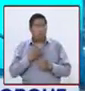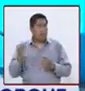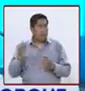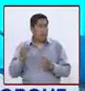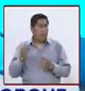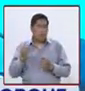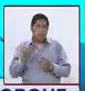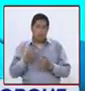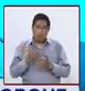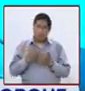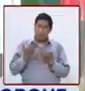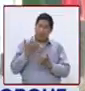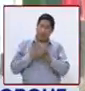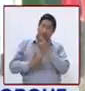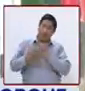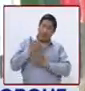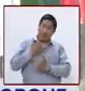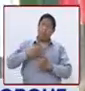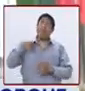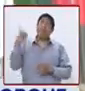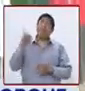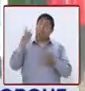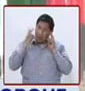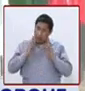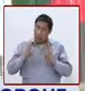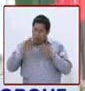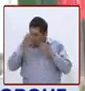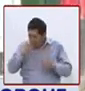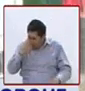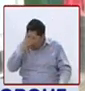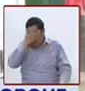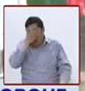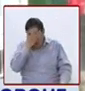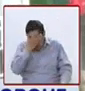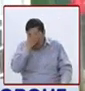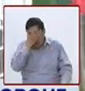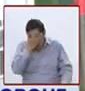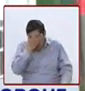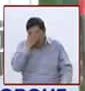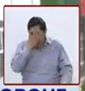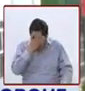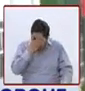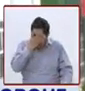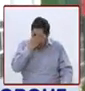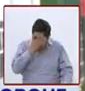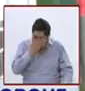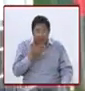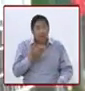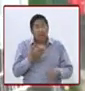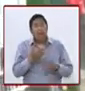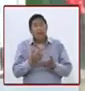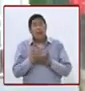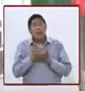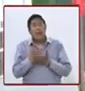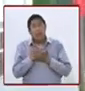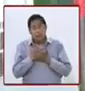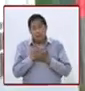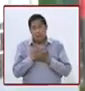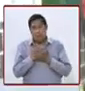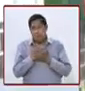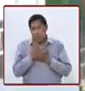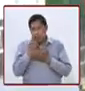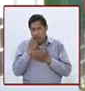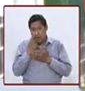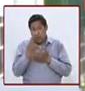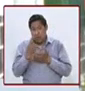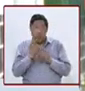esos grupos, ahí sitio que estén. Siempre les veo llorar, lloran, dice que